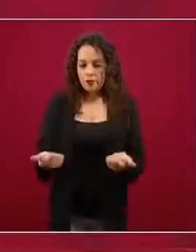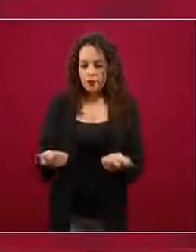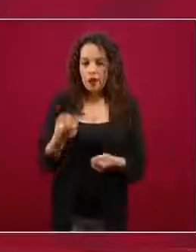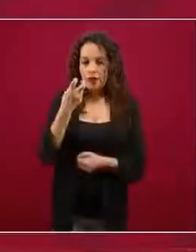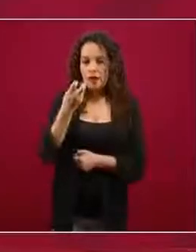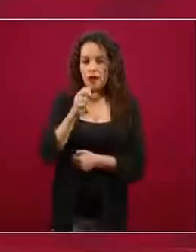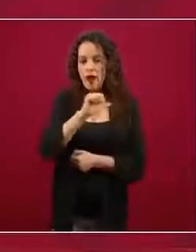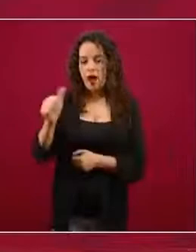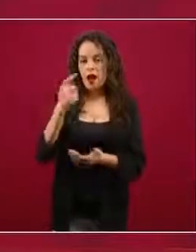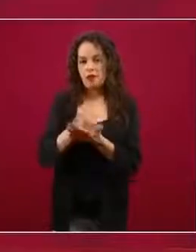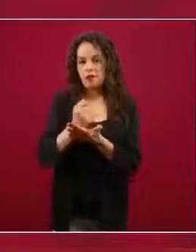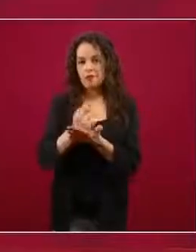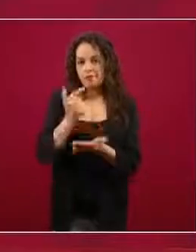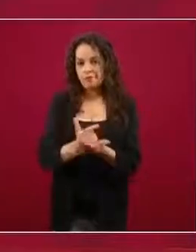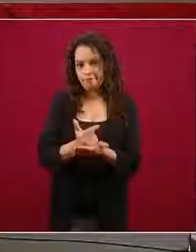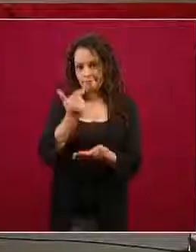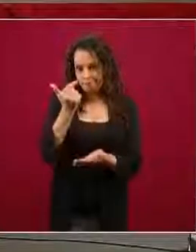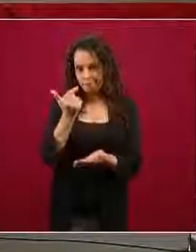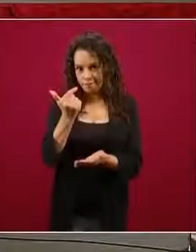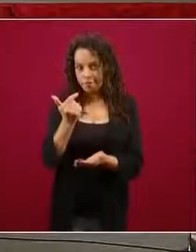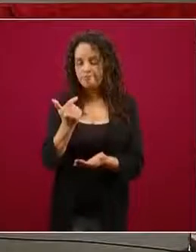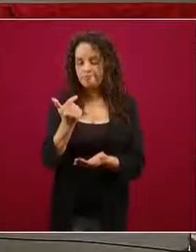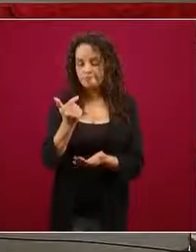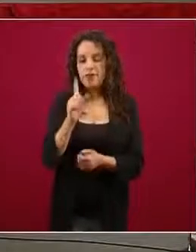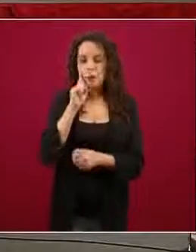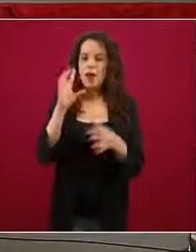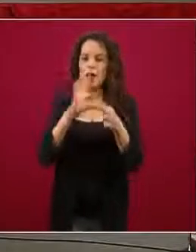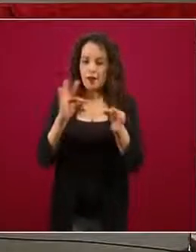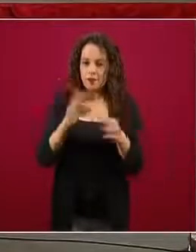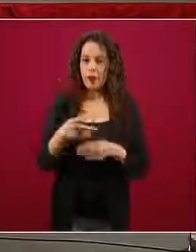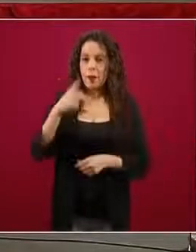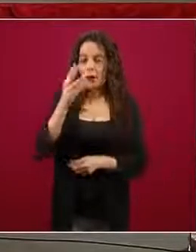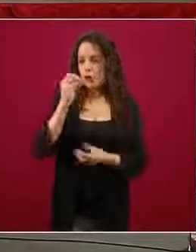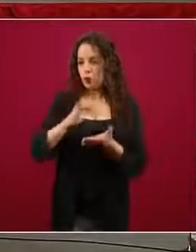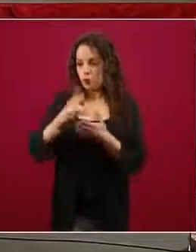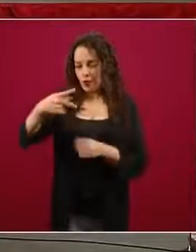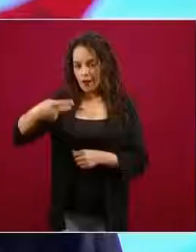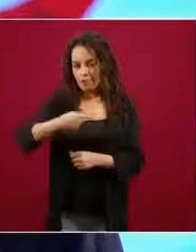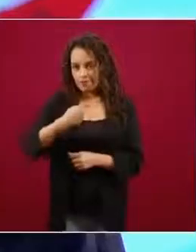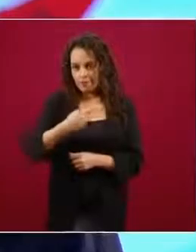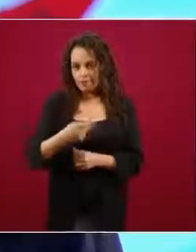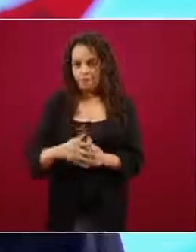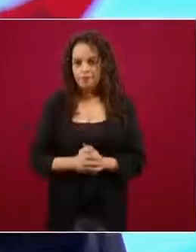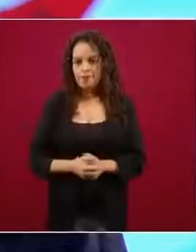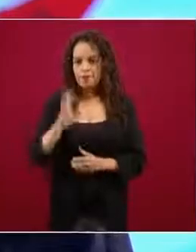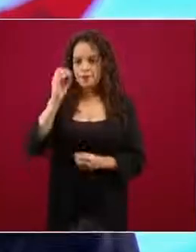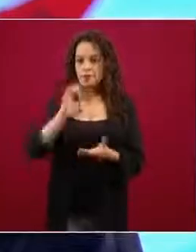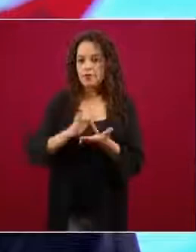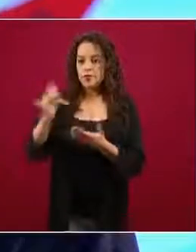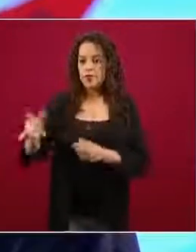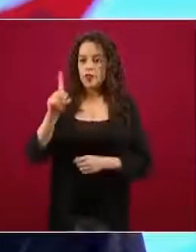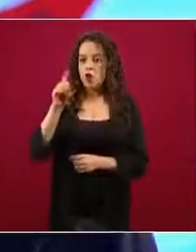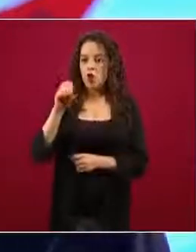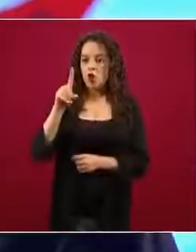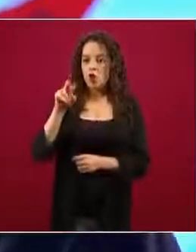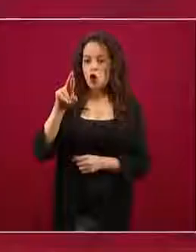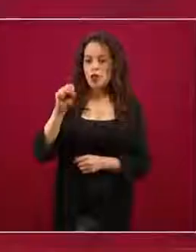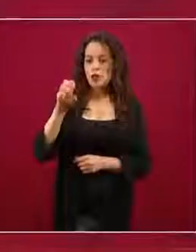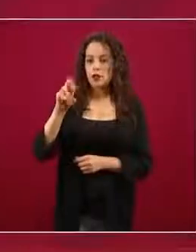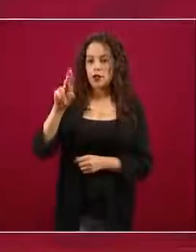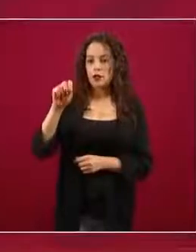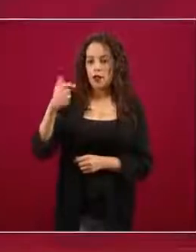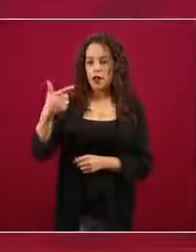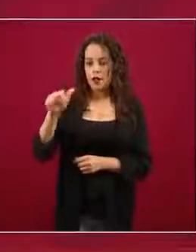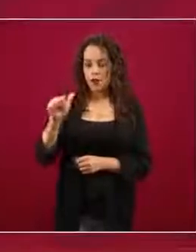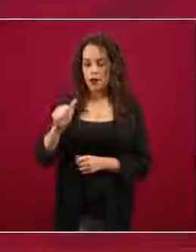intensivas. Pero gracias por la pregunta. Solamente me resta agradecer a la señora Dolores Ortega, doña Lolita, y a su familia que tuvieron